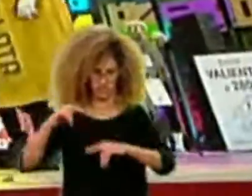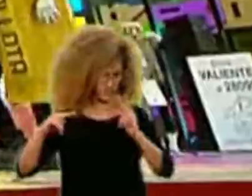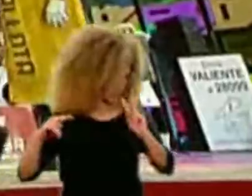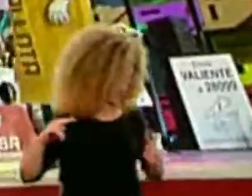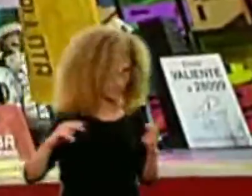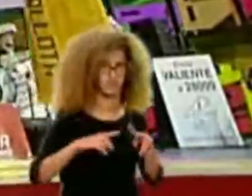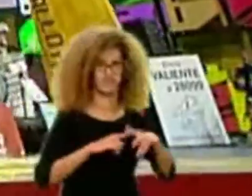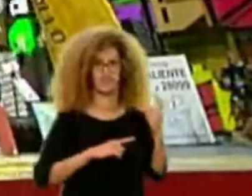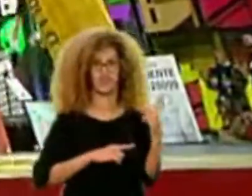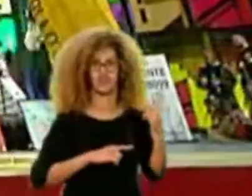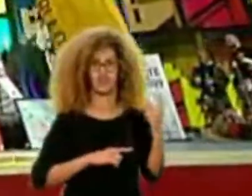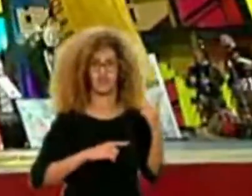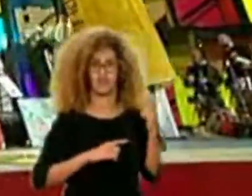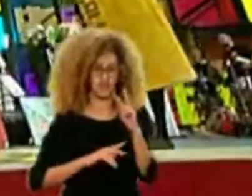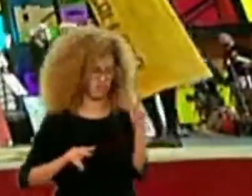me quedé mirando.